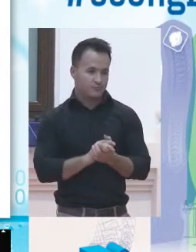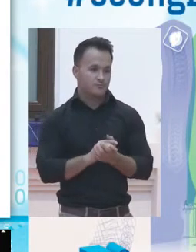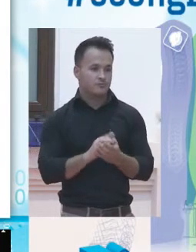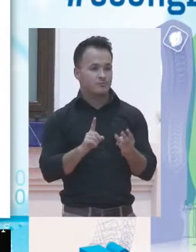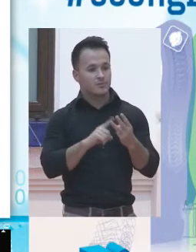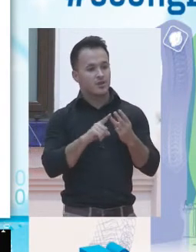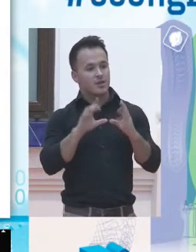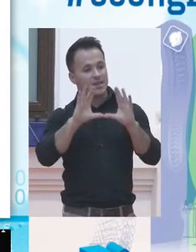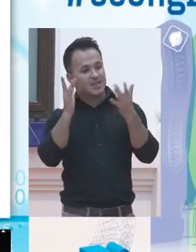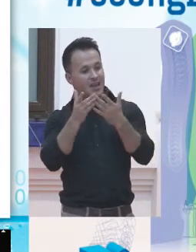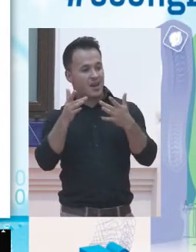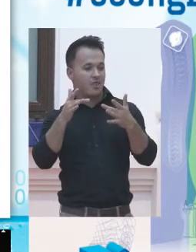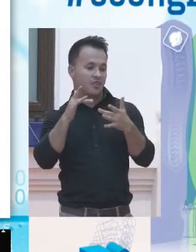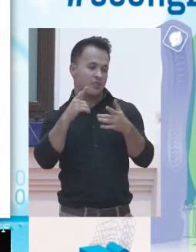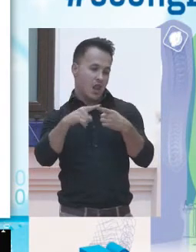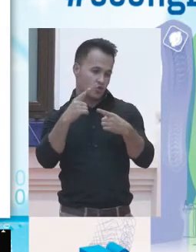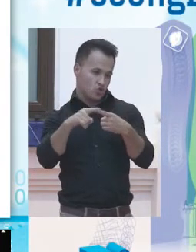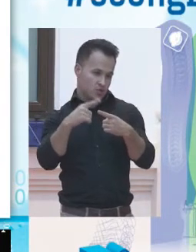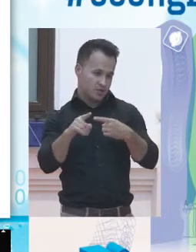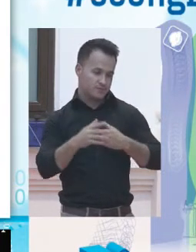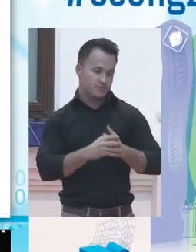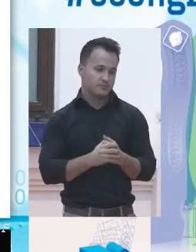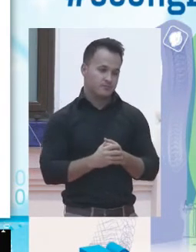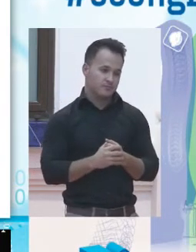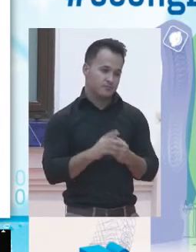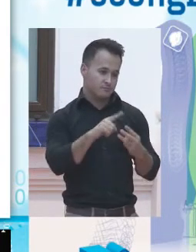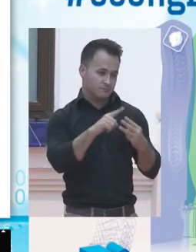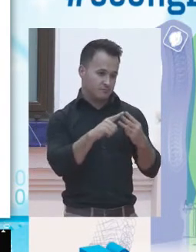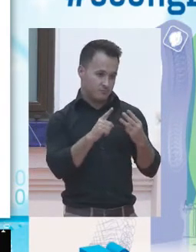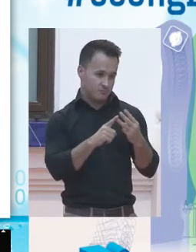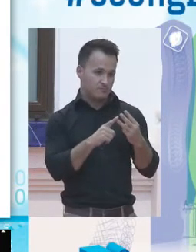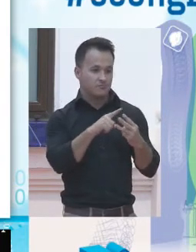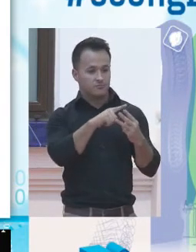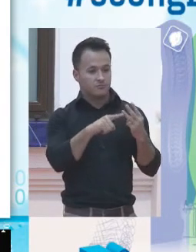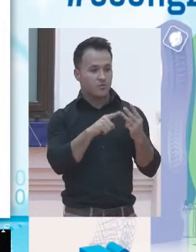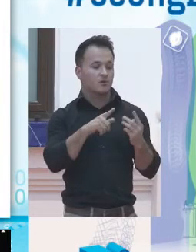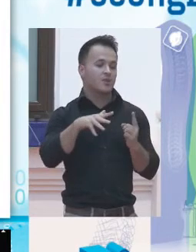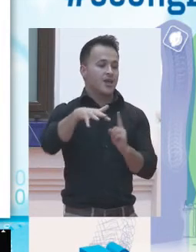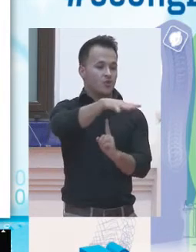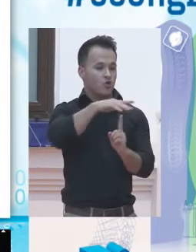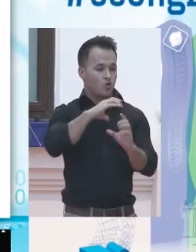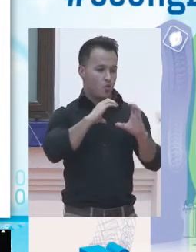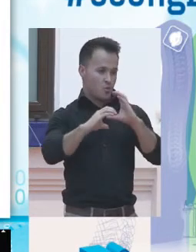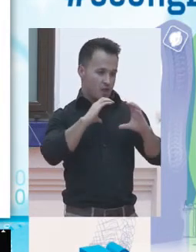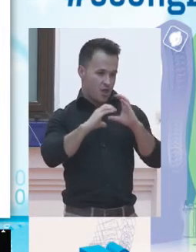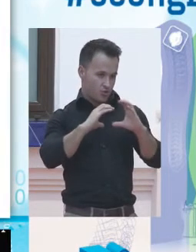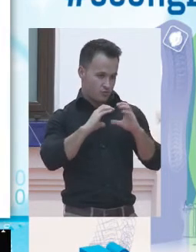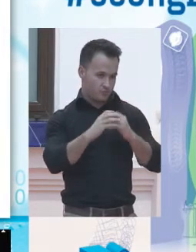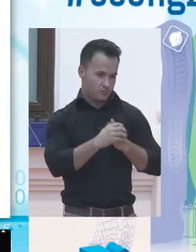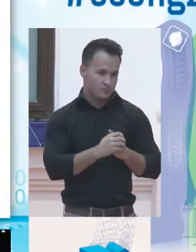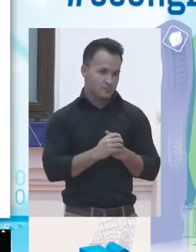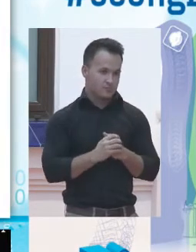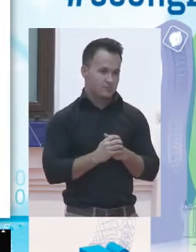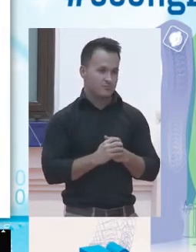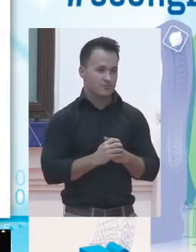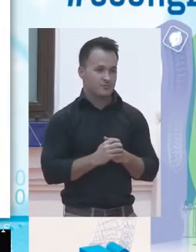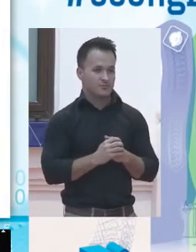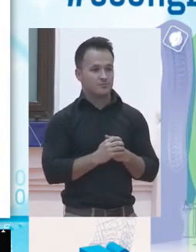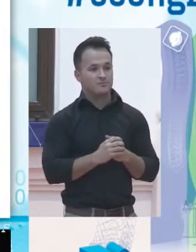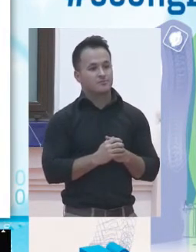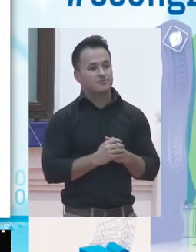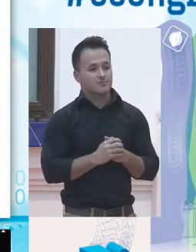y Internet de las cosas, muchos dispositivos sueltos hablando entre ellos y creando un entorno de comunicación que recibe el nombre de IoT, Internet de